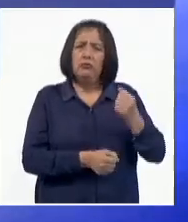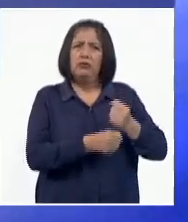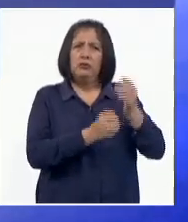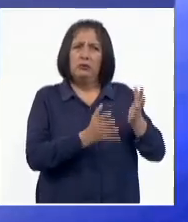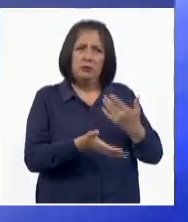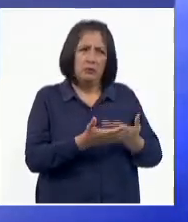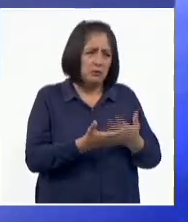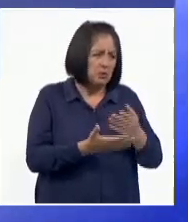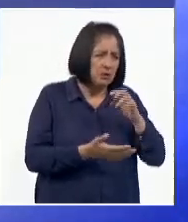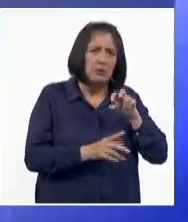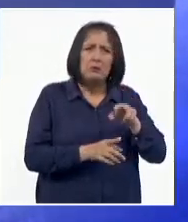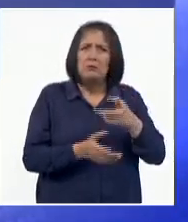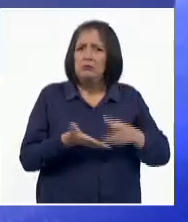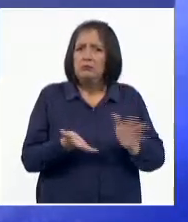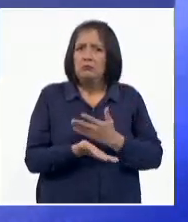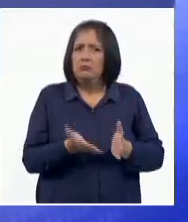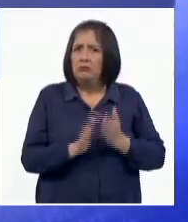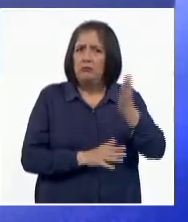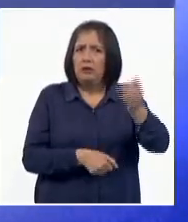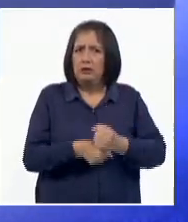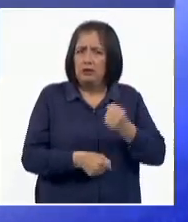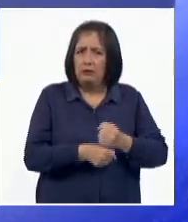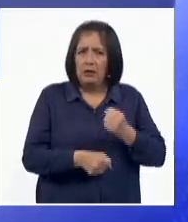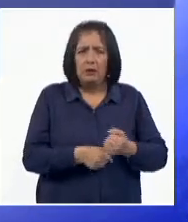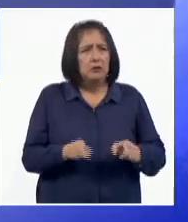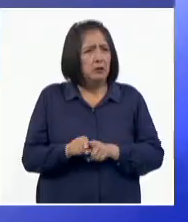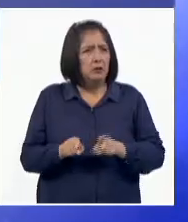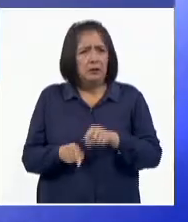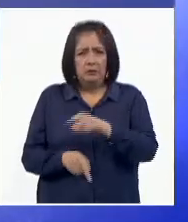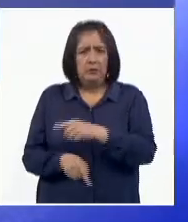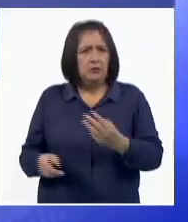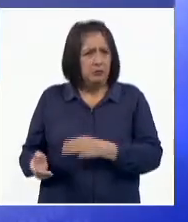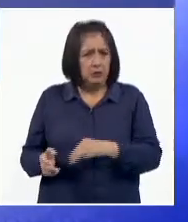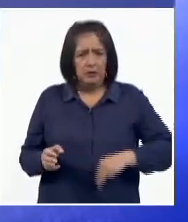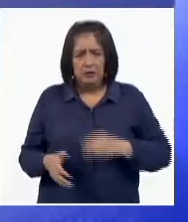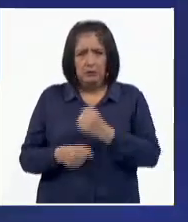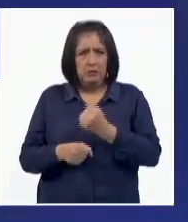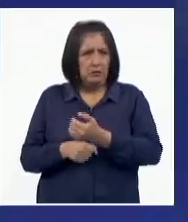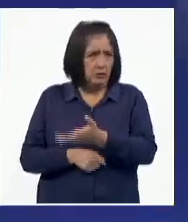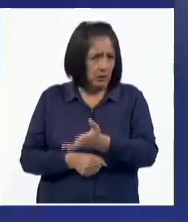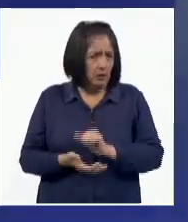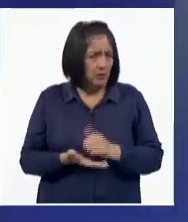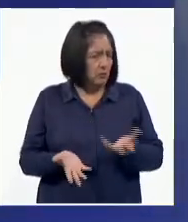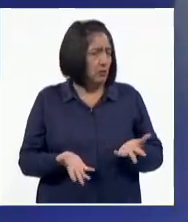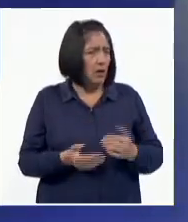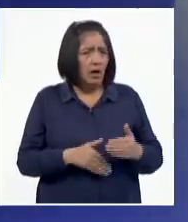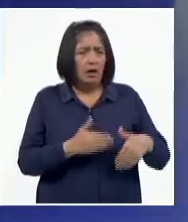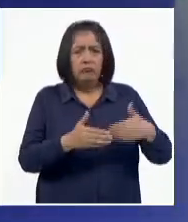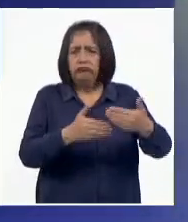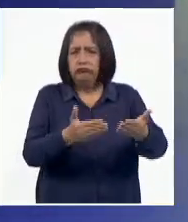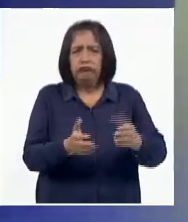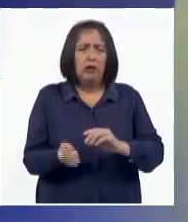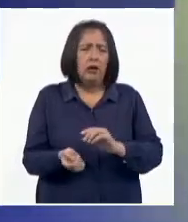una constatación policial indicando que no fue a laborar e hizo lo mismo ante el Ministerio de Trabajo. El caso ha pasado a la